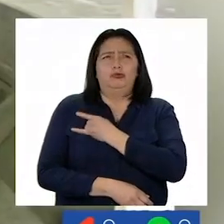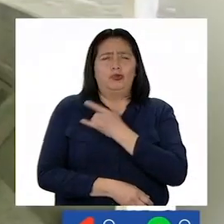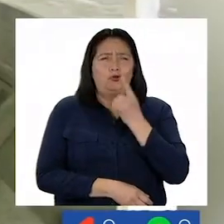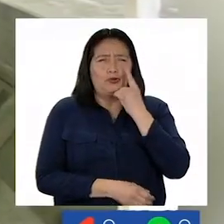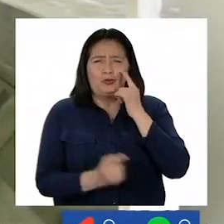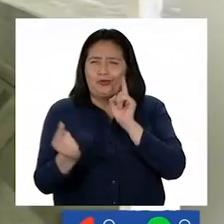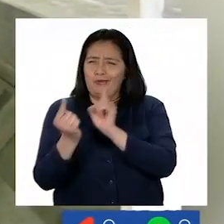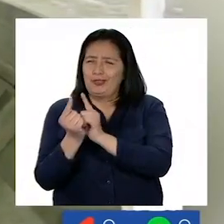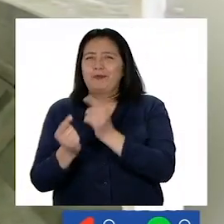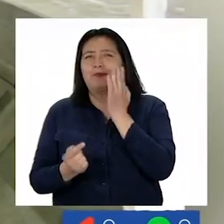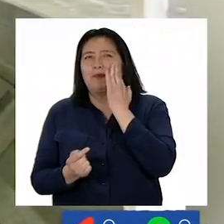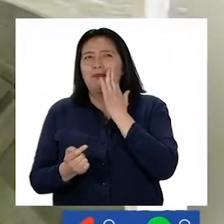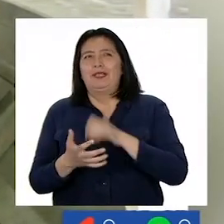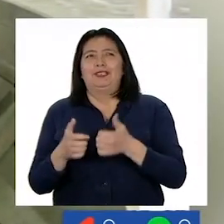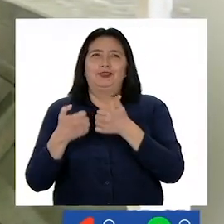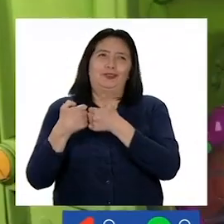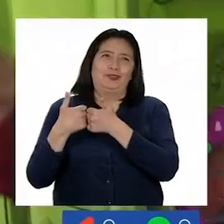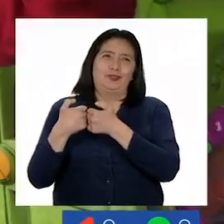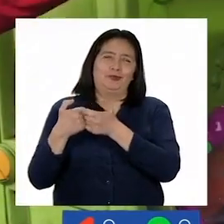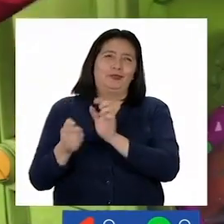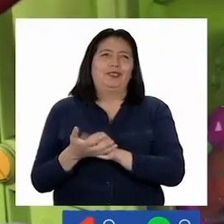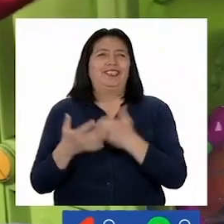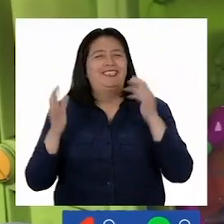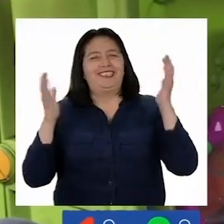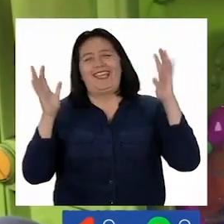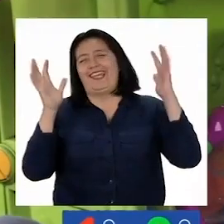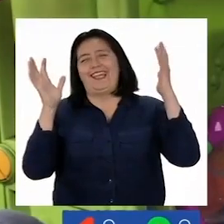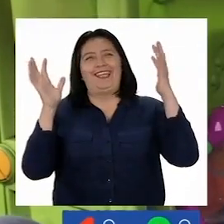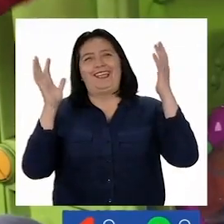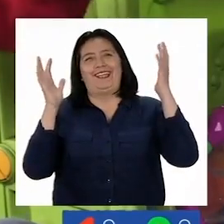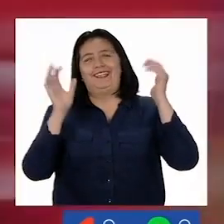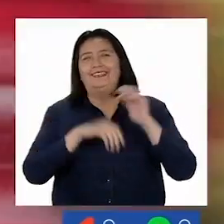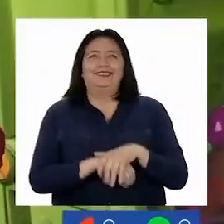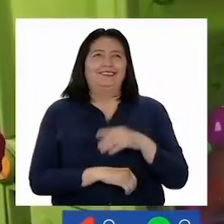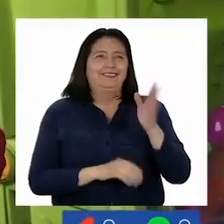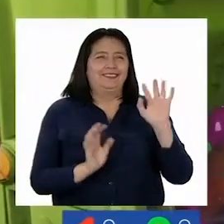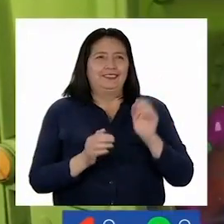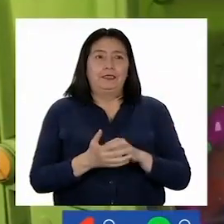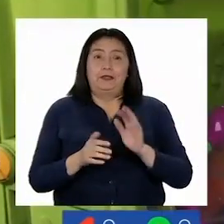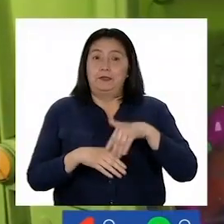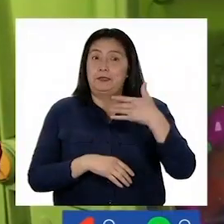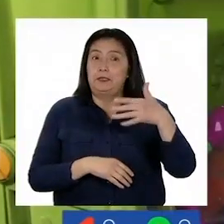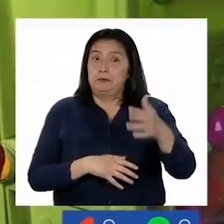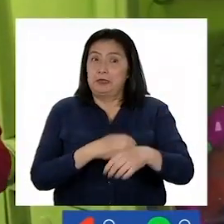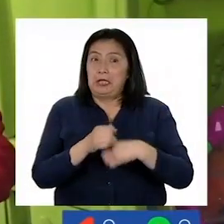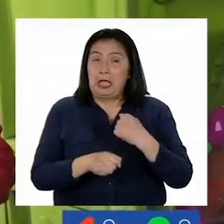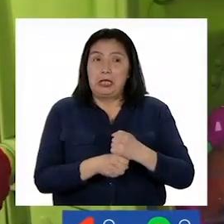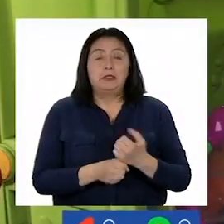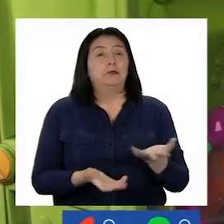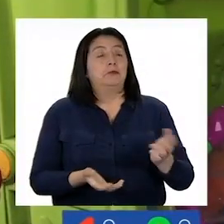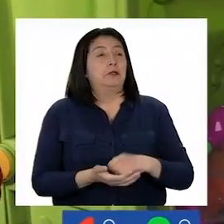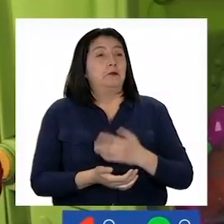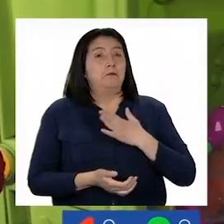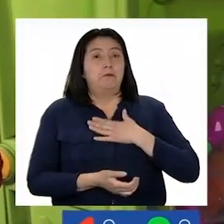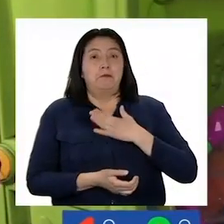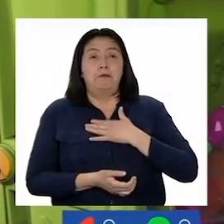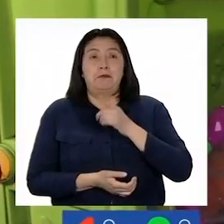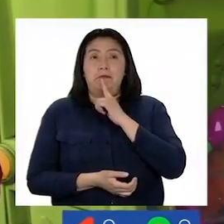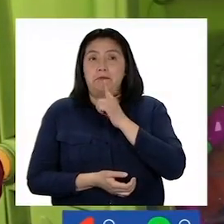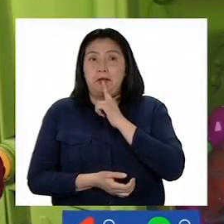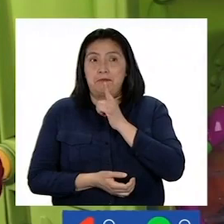mi mamá y se hicieron novios. ¡Yeah! Luego de varios años, mi